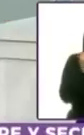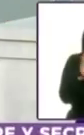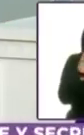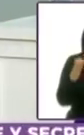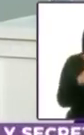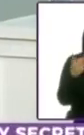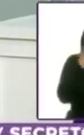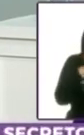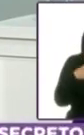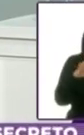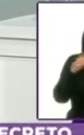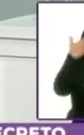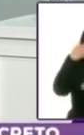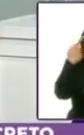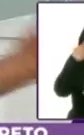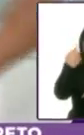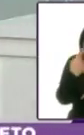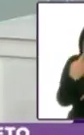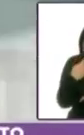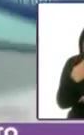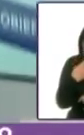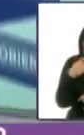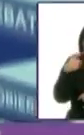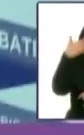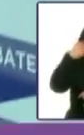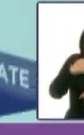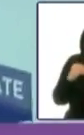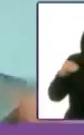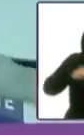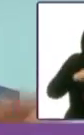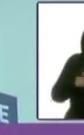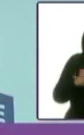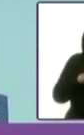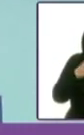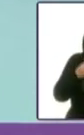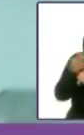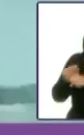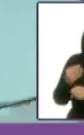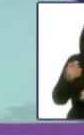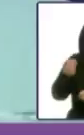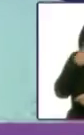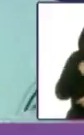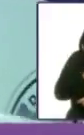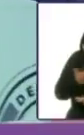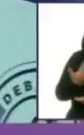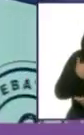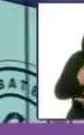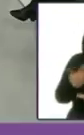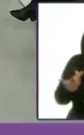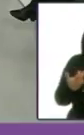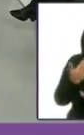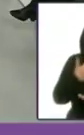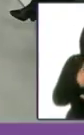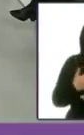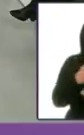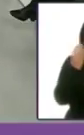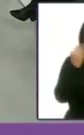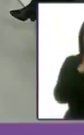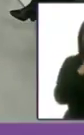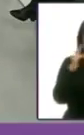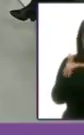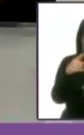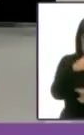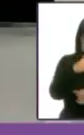litigio. Y en la parte otra, pues yo sí vi una Claudia ya serena, en un papel más de sentirse la jefa de gobierno.